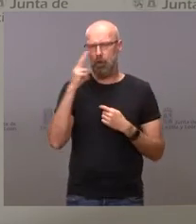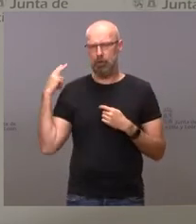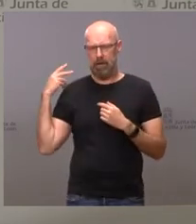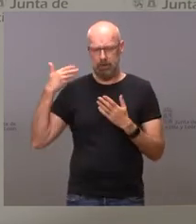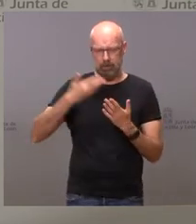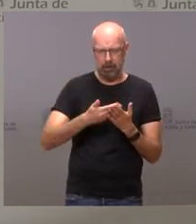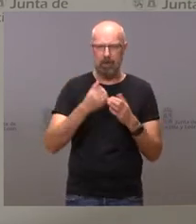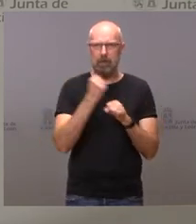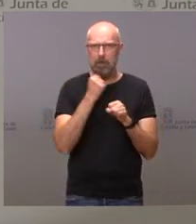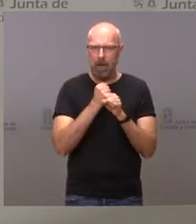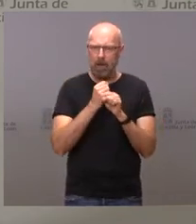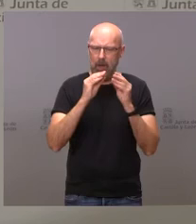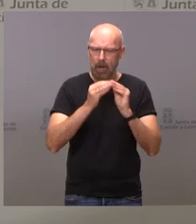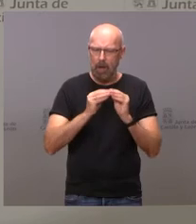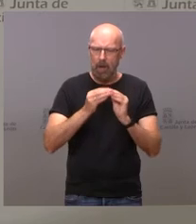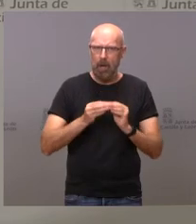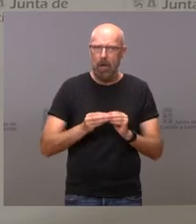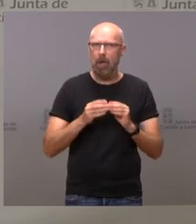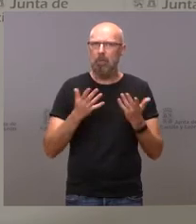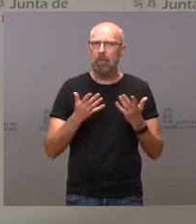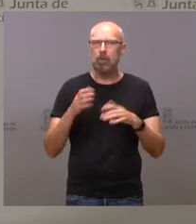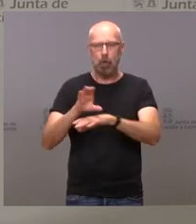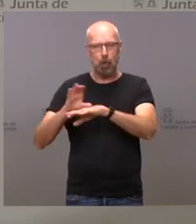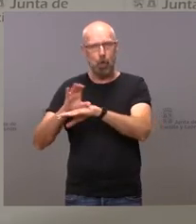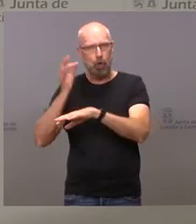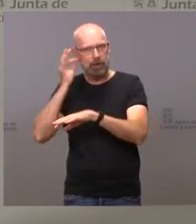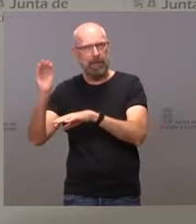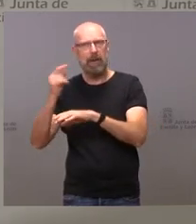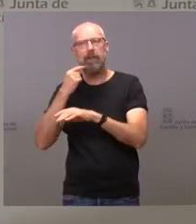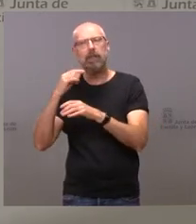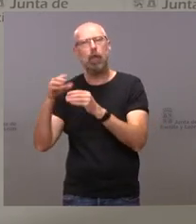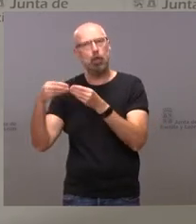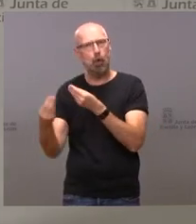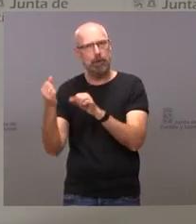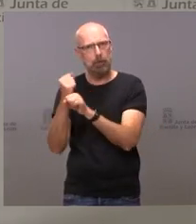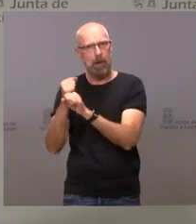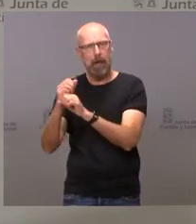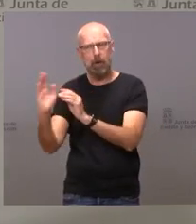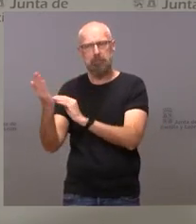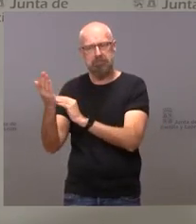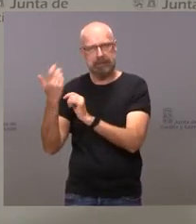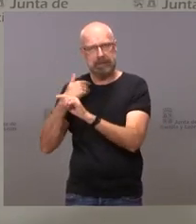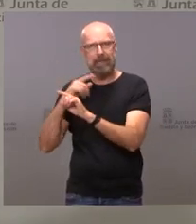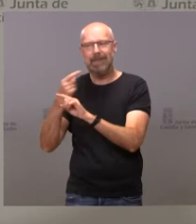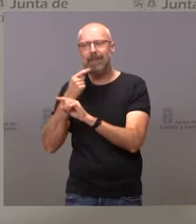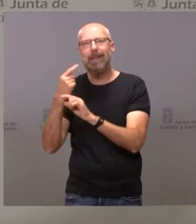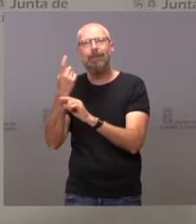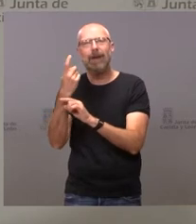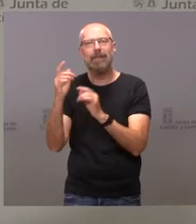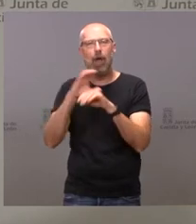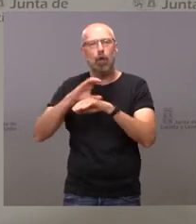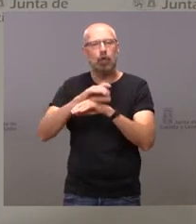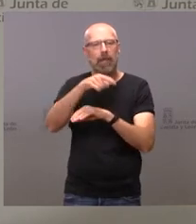Cuando la consejera nos presentó el documento de trabajo, nos dijo que era algo que se estaba estudiando con las consejerías, y en ese documento